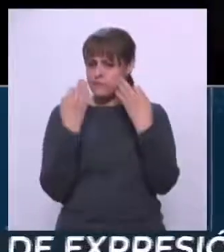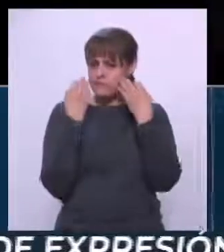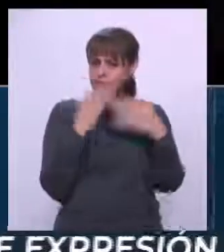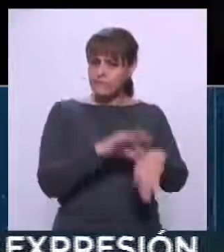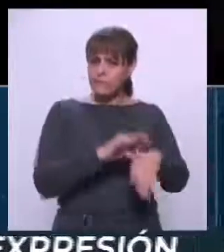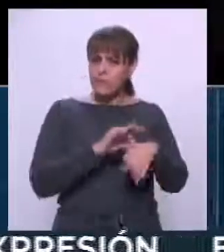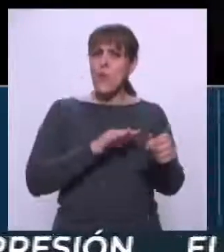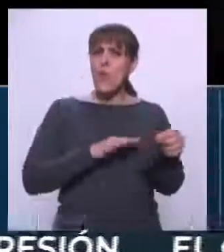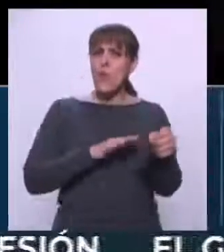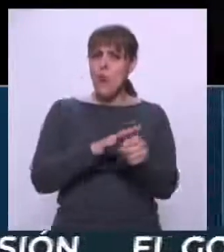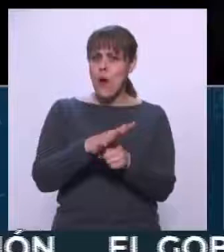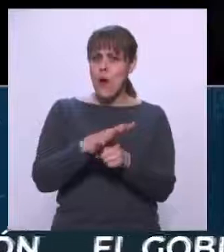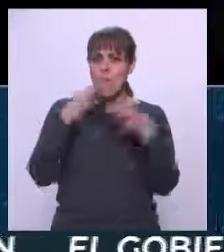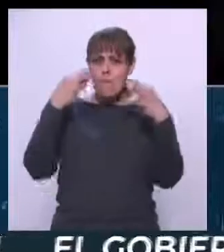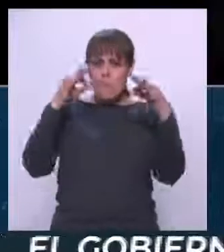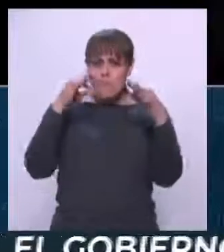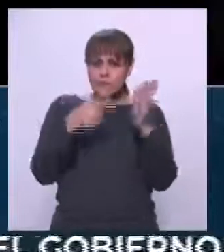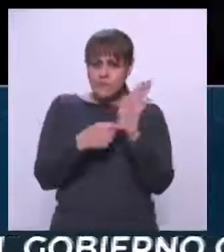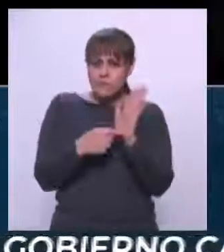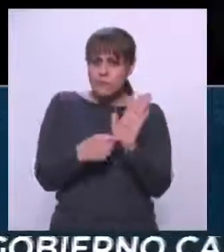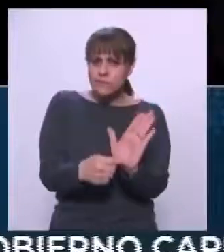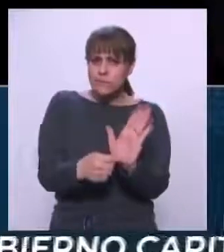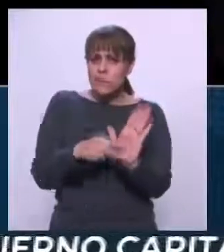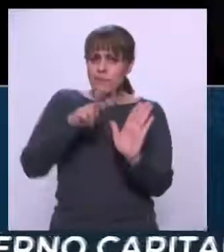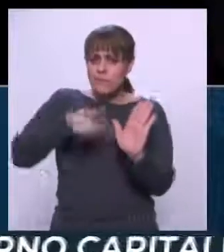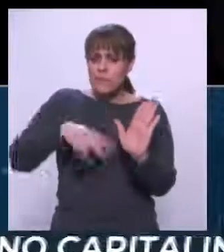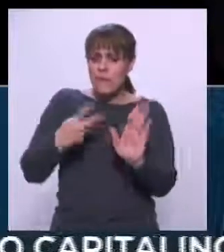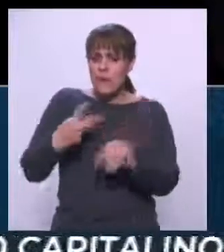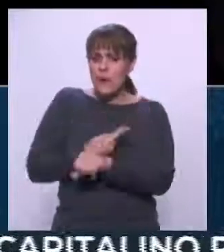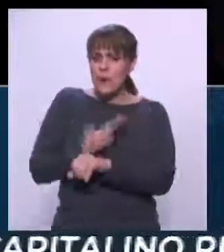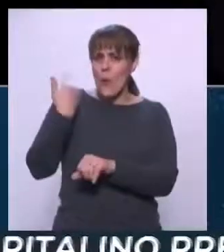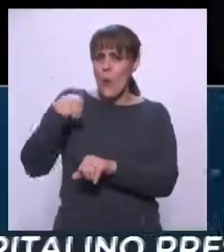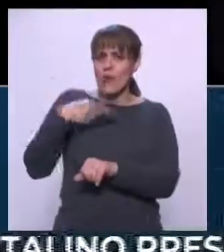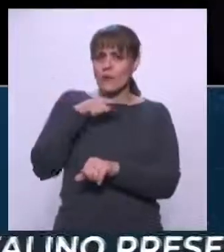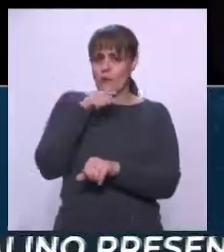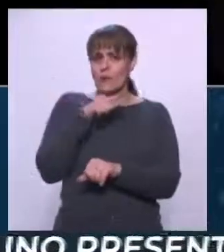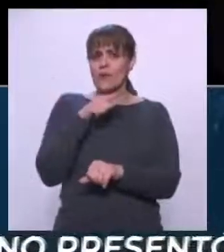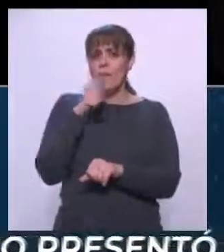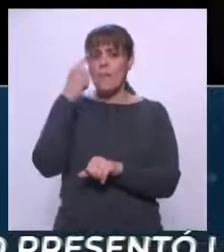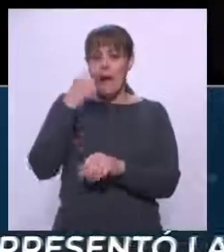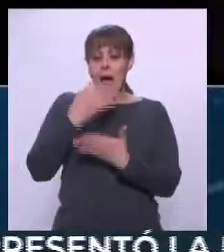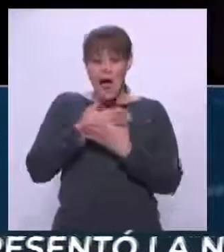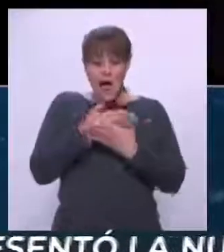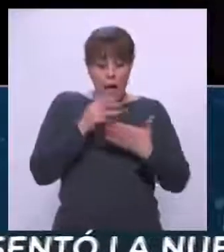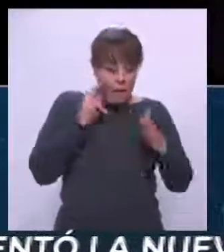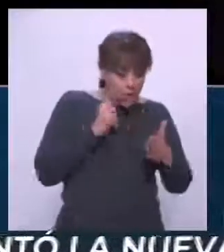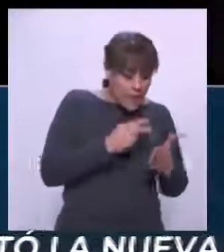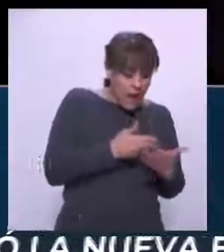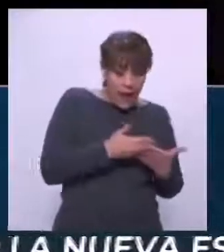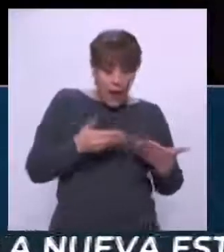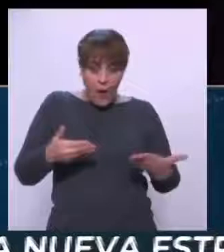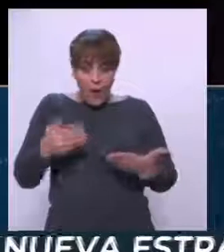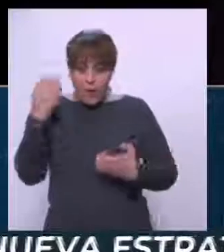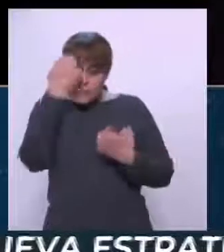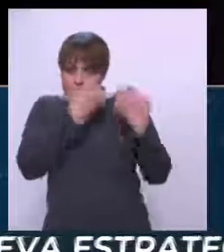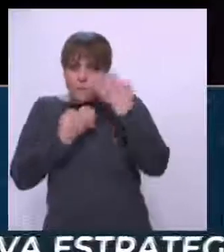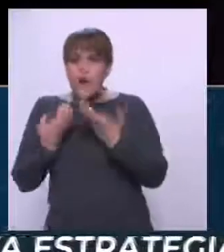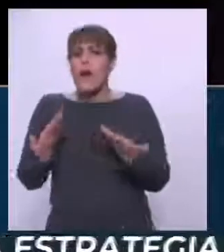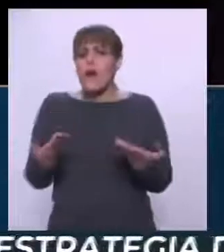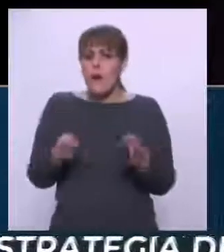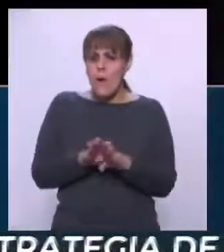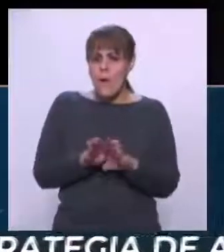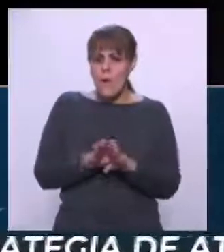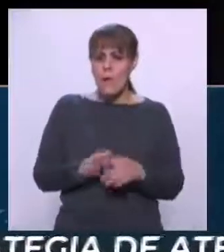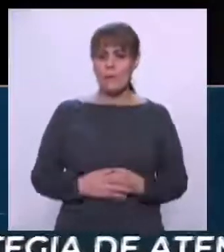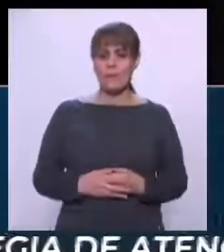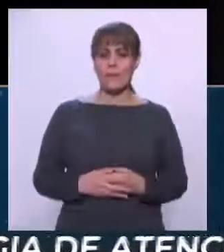de testimonios, de documentación sobre lo que sucedió en ese momento para evaluar ahora lo que sucedió? Bueno,